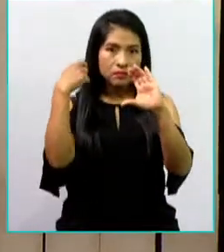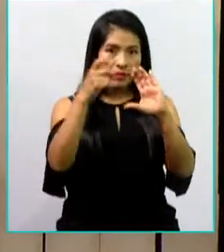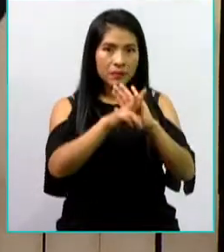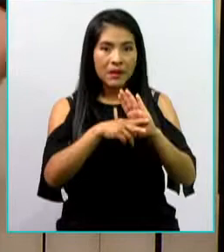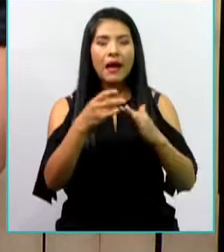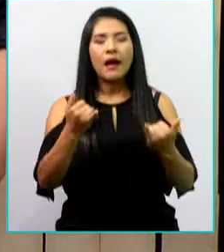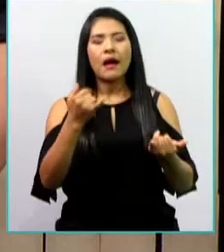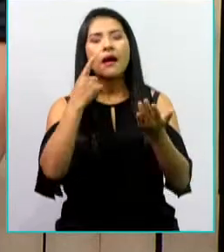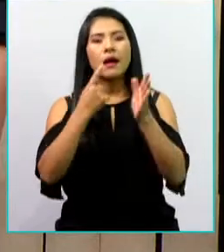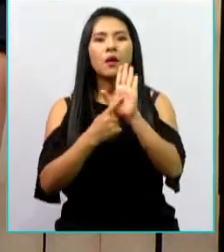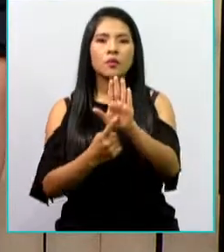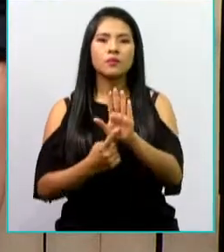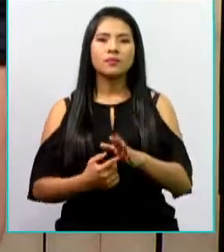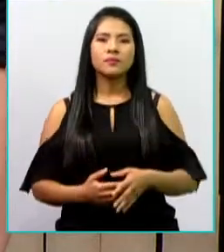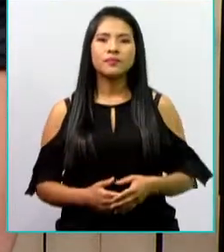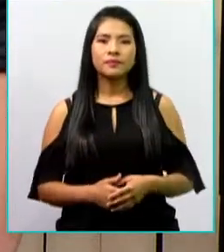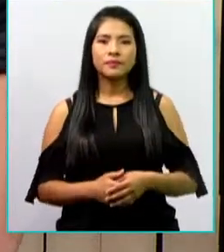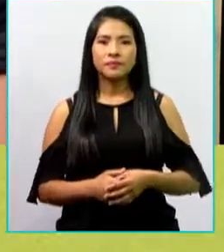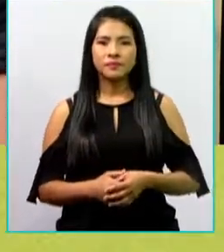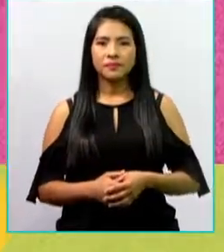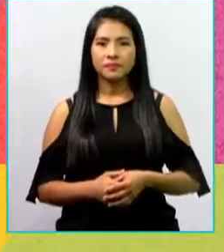ahora.